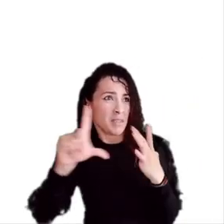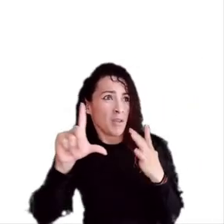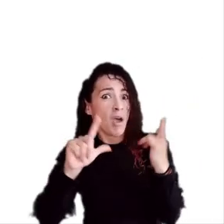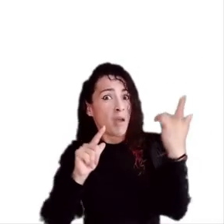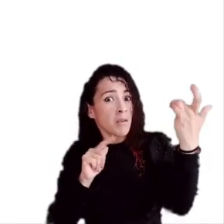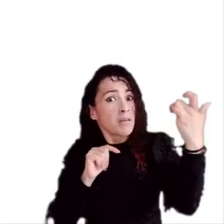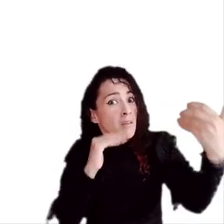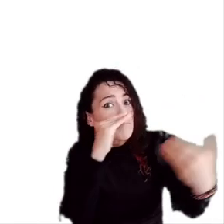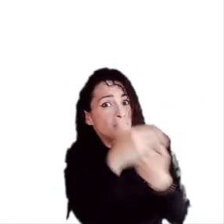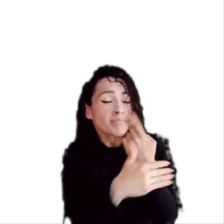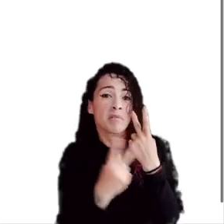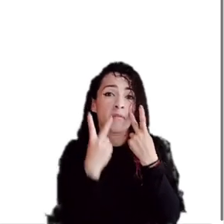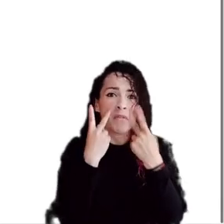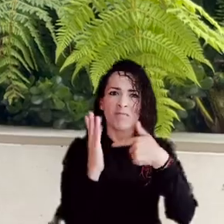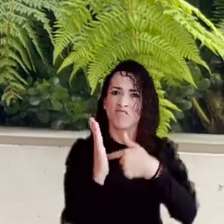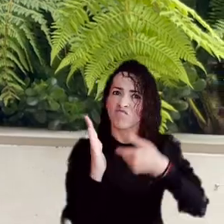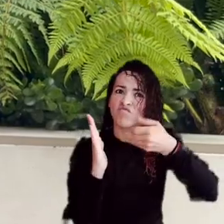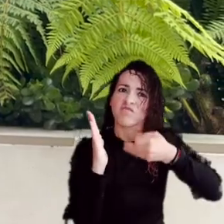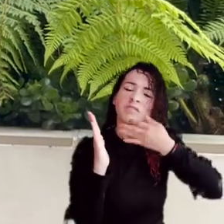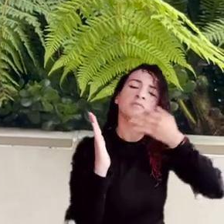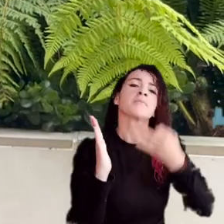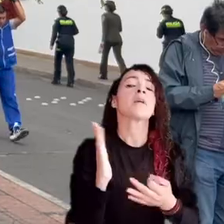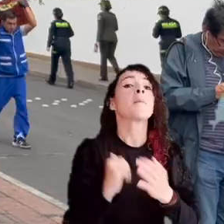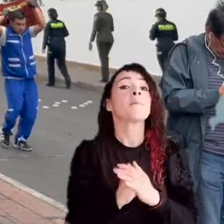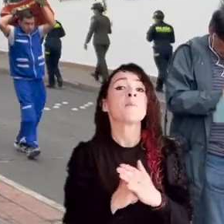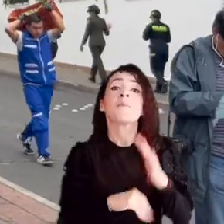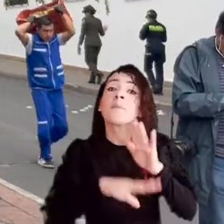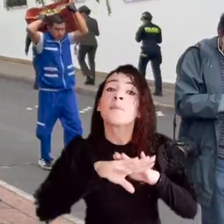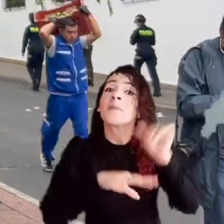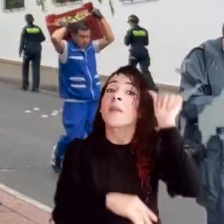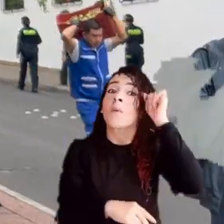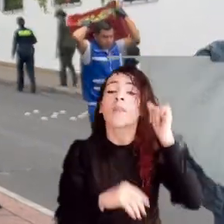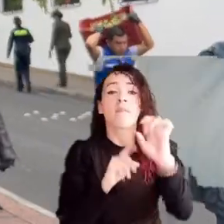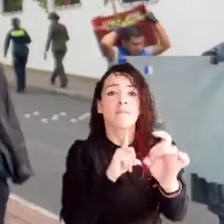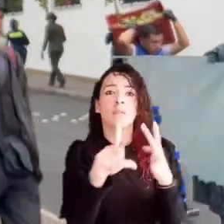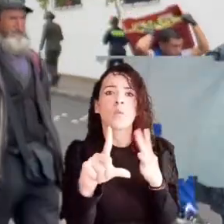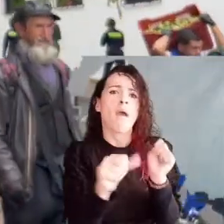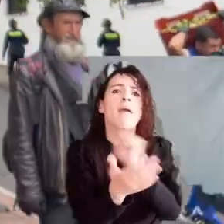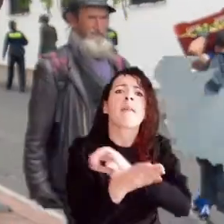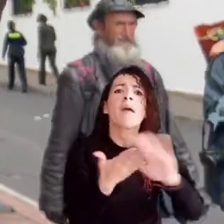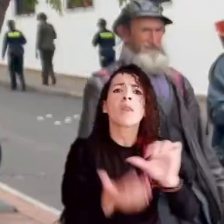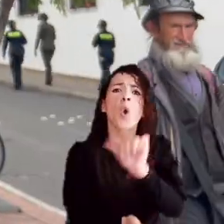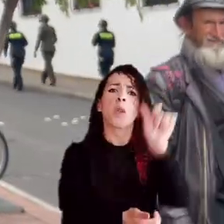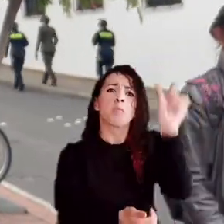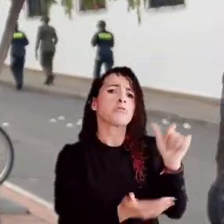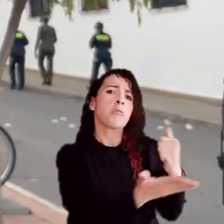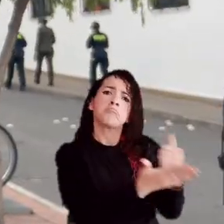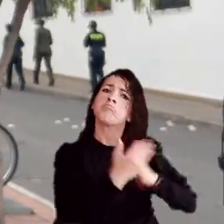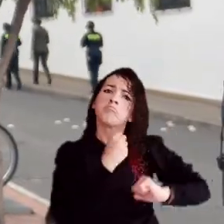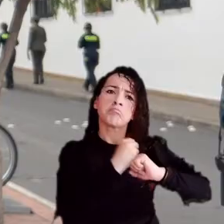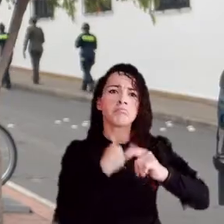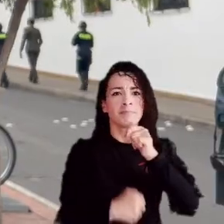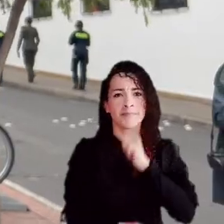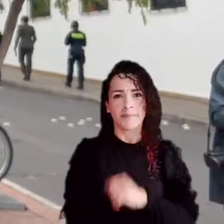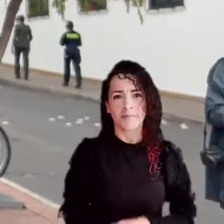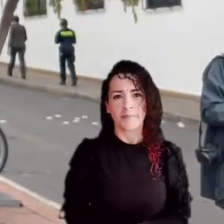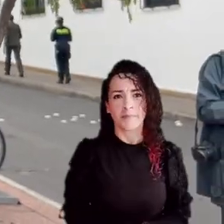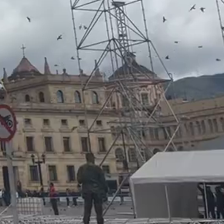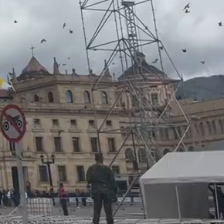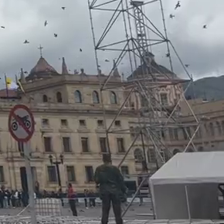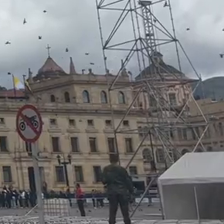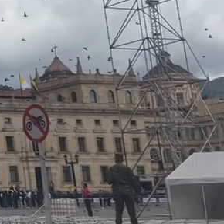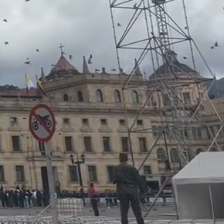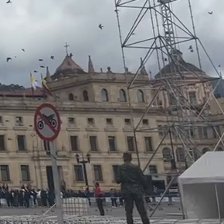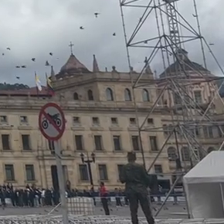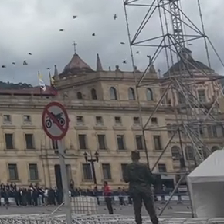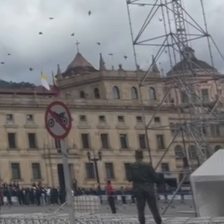la validez de los certificados de residencia. Recuerda que este trámite es virtual, gratuito y no necesitas intermediarios.